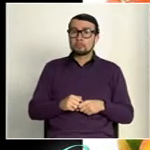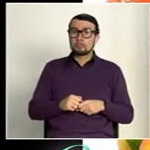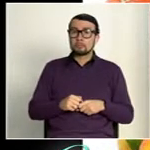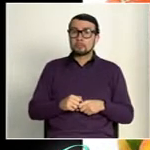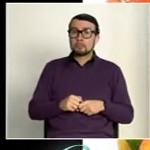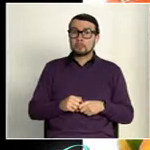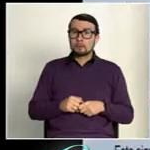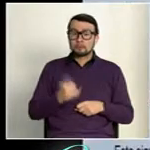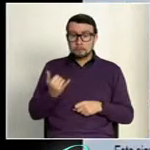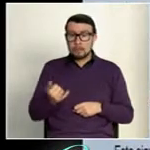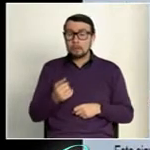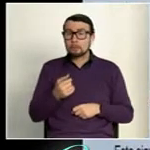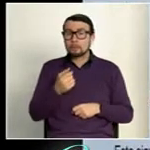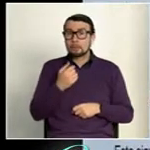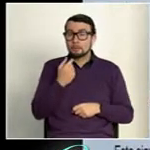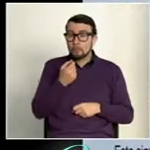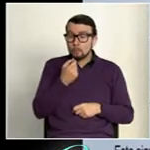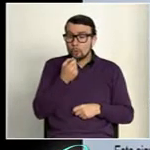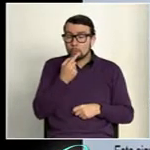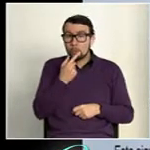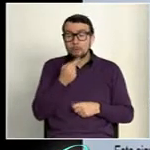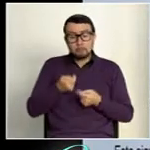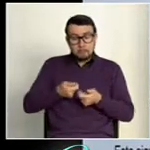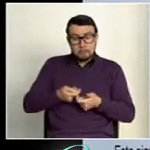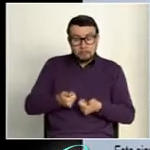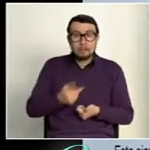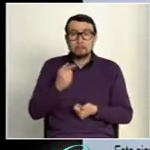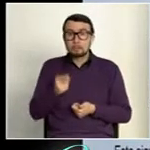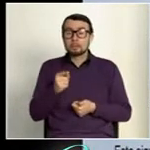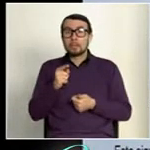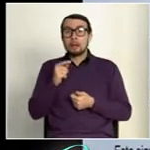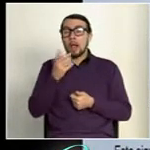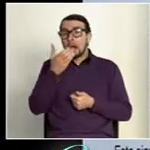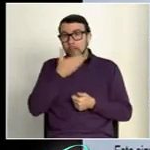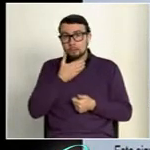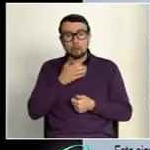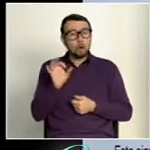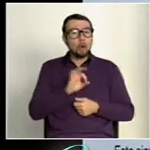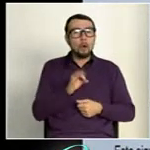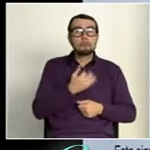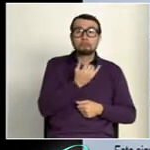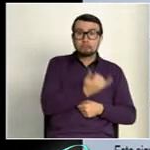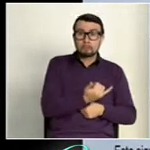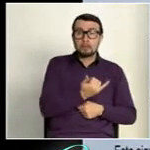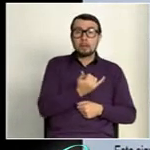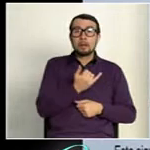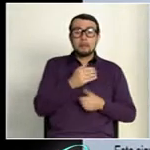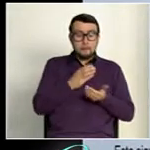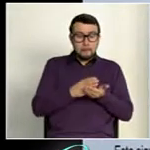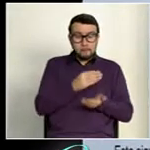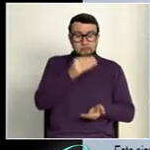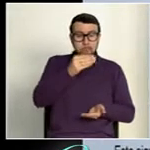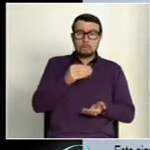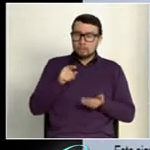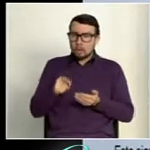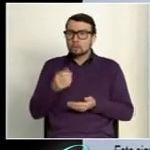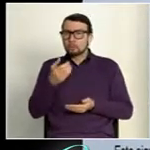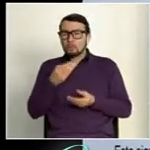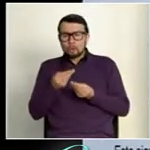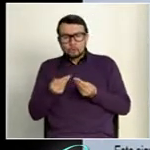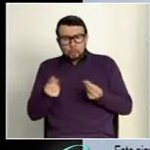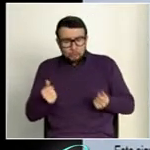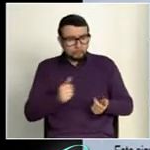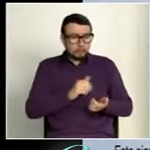Nunca botan pepita de manzana y de pera porque ellas se pueden dejar secar, se trituran y usted las come. está consumiendo